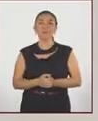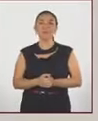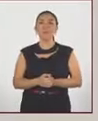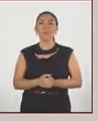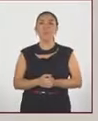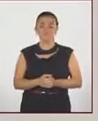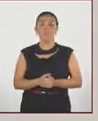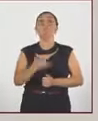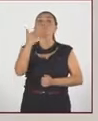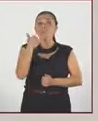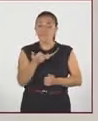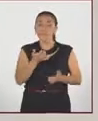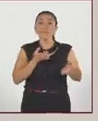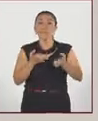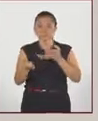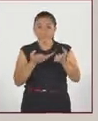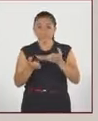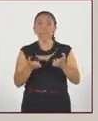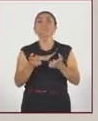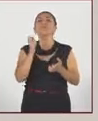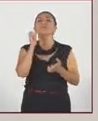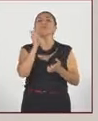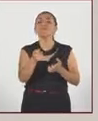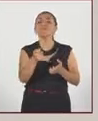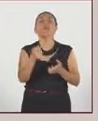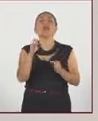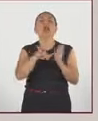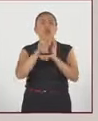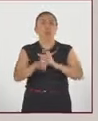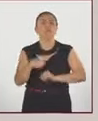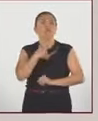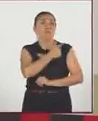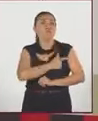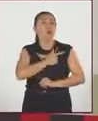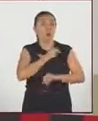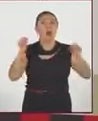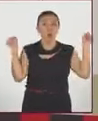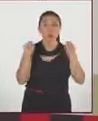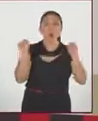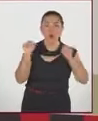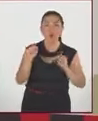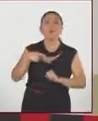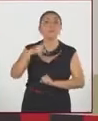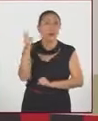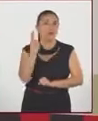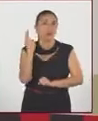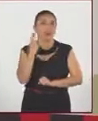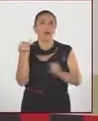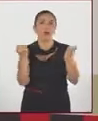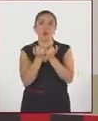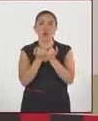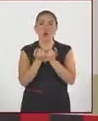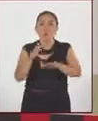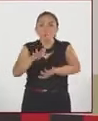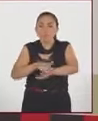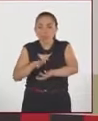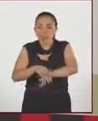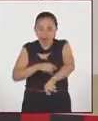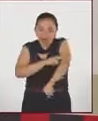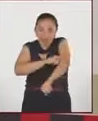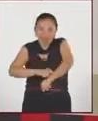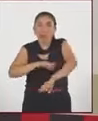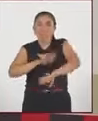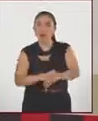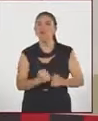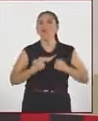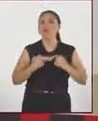Y entrenamiento cruzado, ¿qué quiere decir esto? Bueno, a mí me gusta mucho correr, pero también necesito fortalecer mis piernas, fortalecer mis brazos,